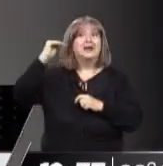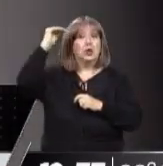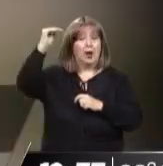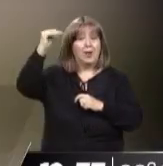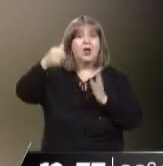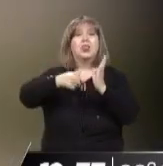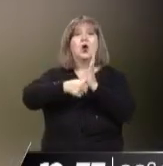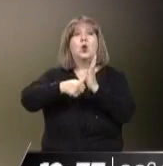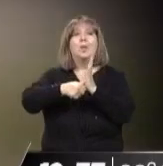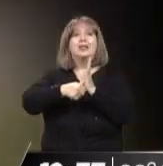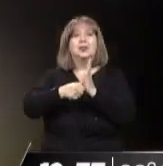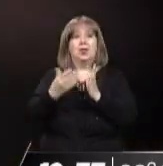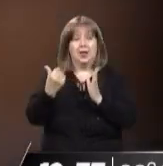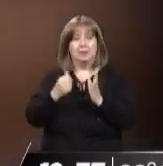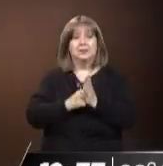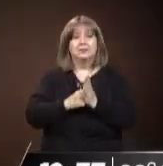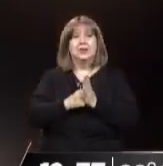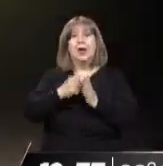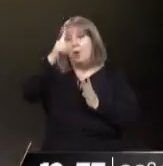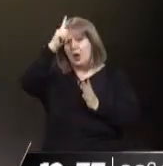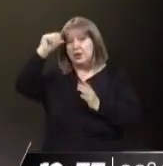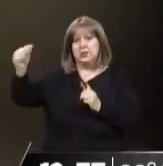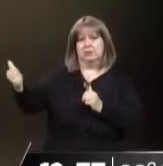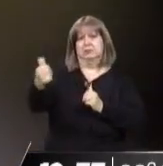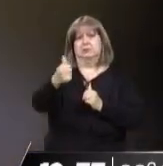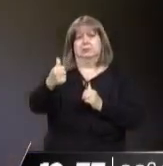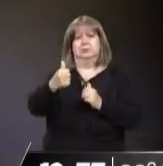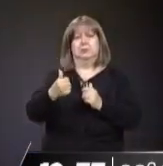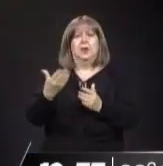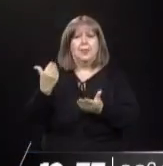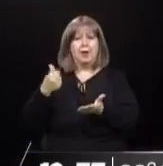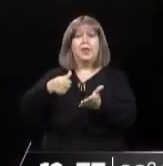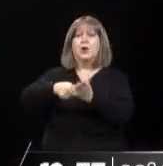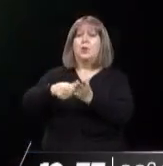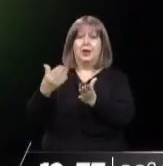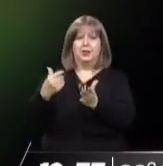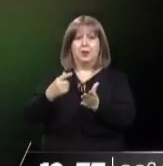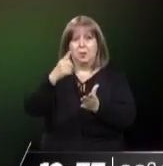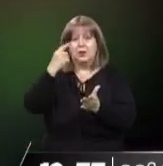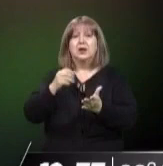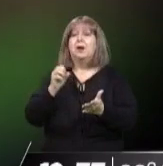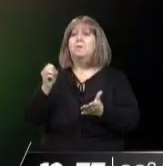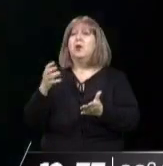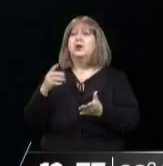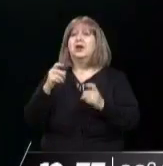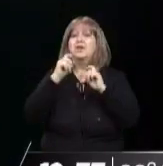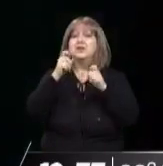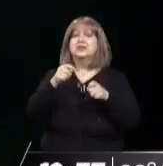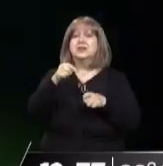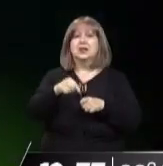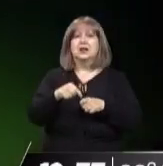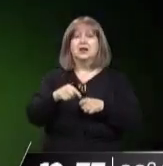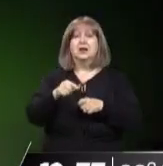Sí. Mirá, lo para la policía el padre. Le pide... Ah, lo para. Sí, lo para. ¿Motivo de la visita Funa?